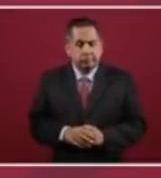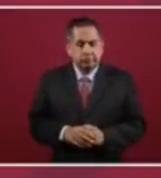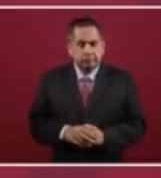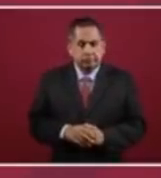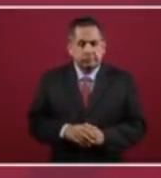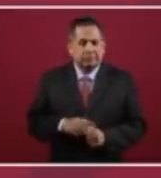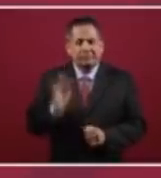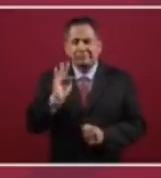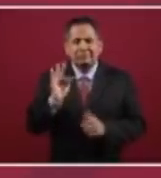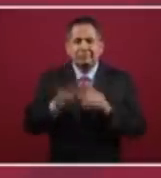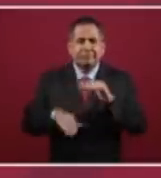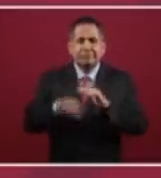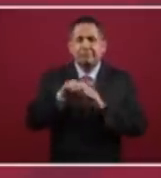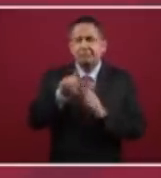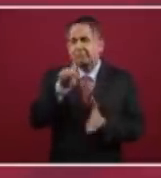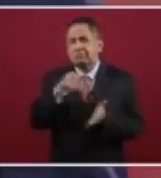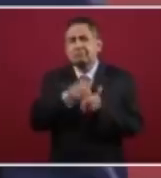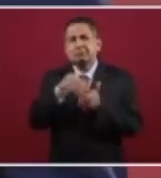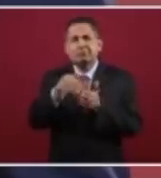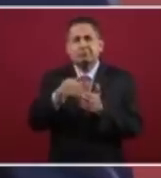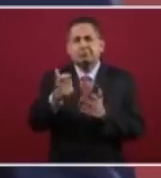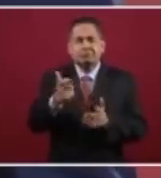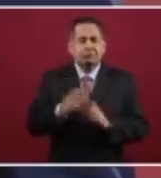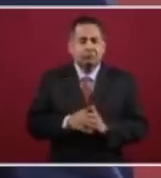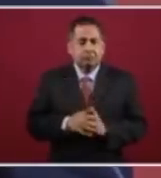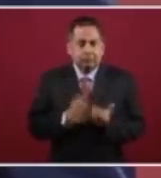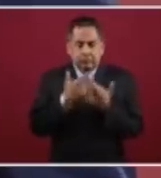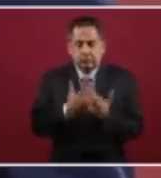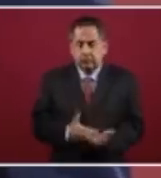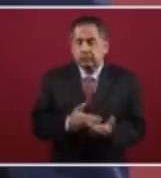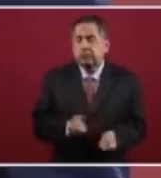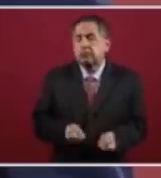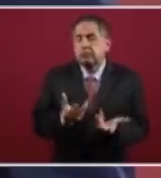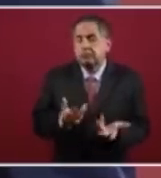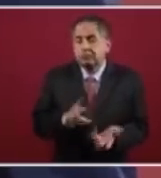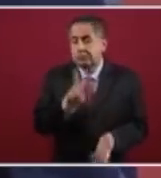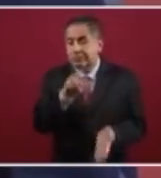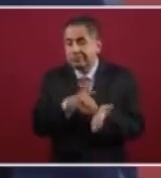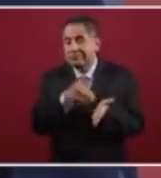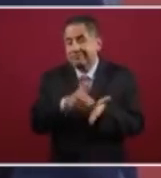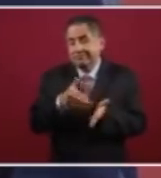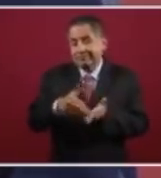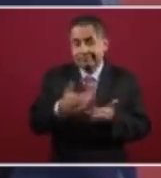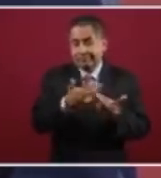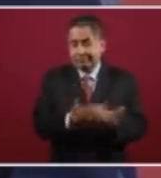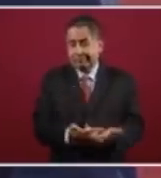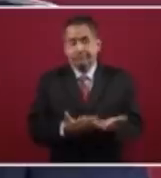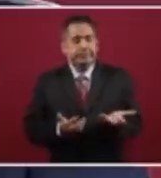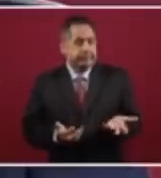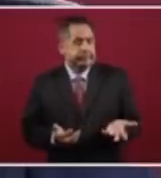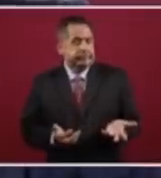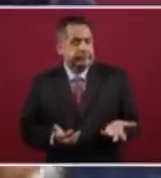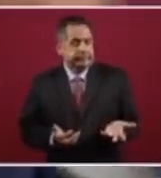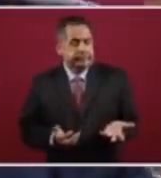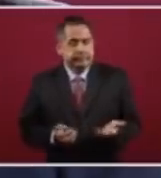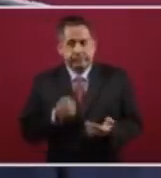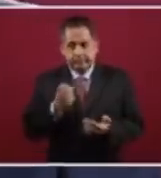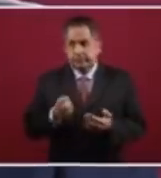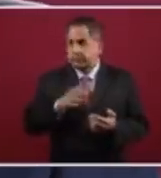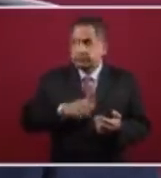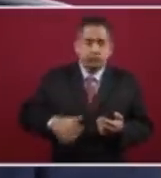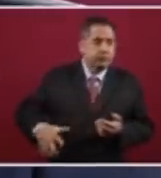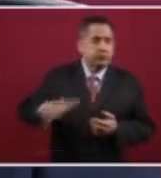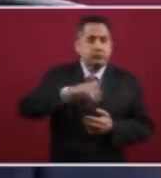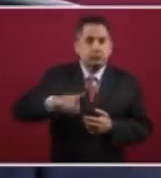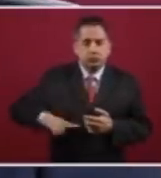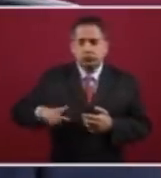cuando mucho 1,000. ¿Cuánto es el ahorro? 2,000 millones. Y así el gobierno en